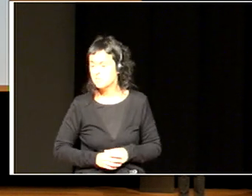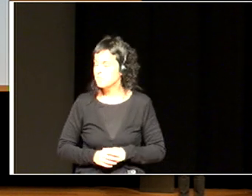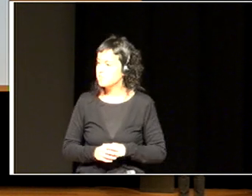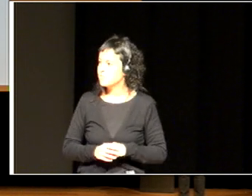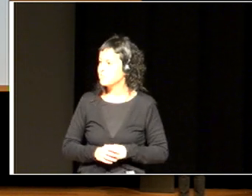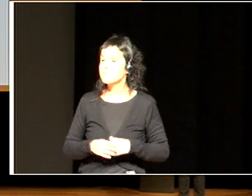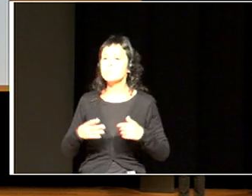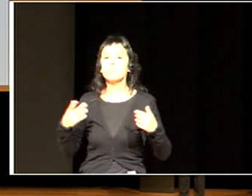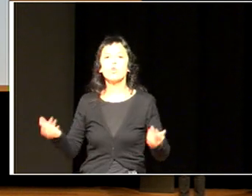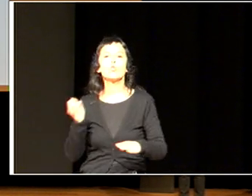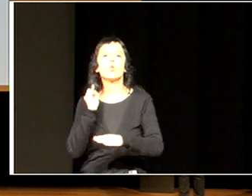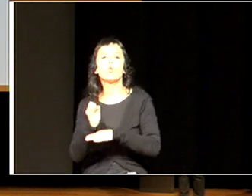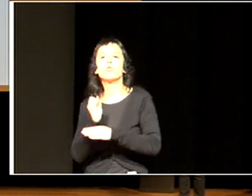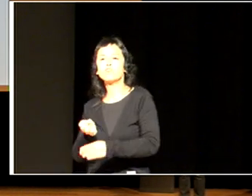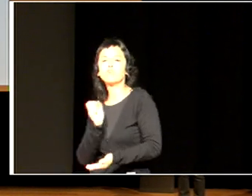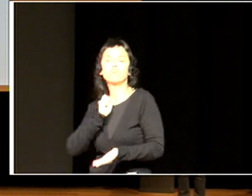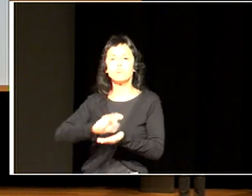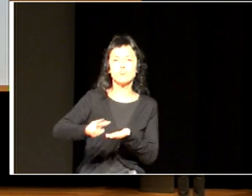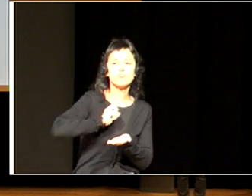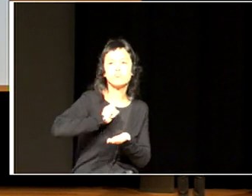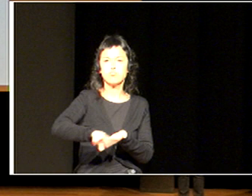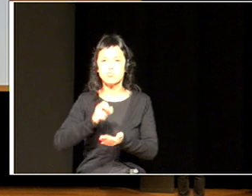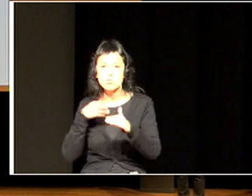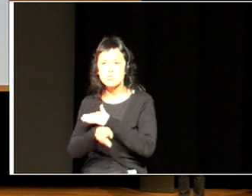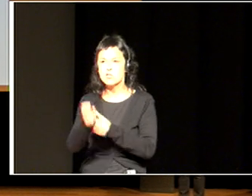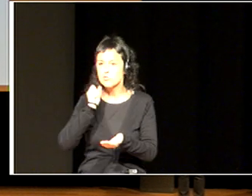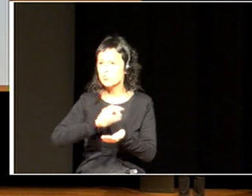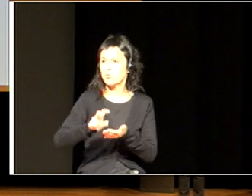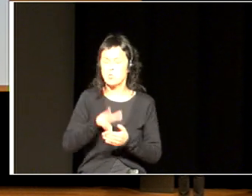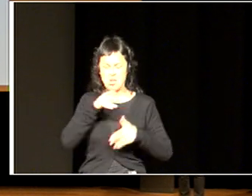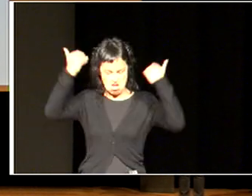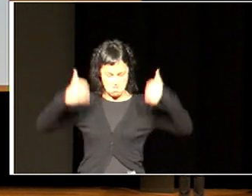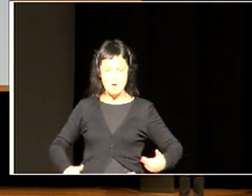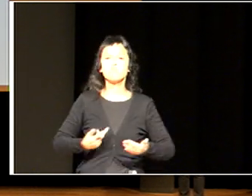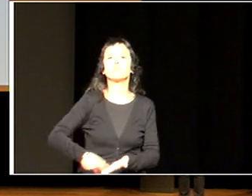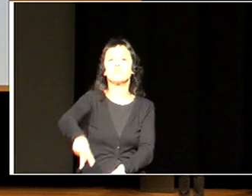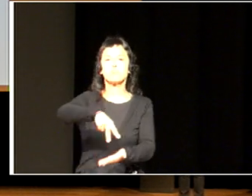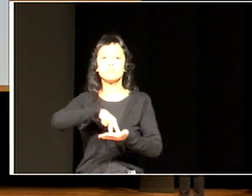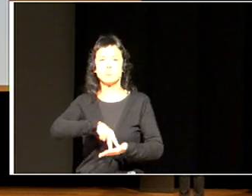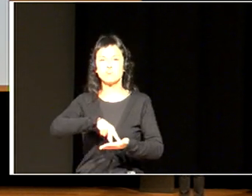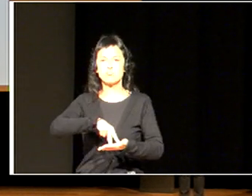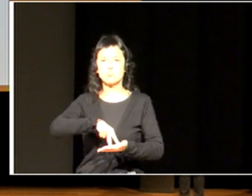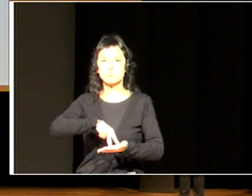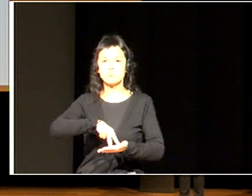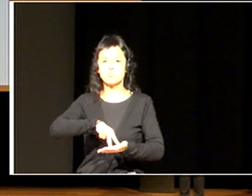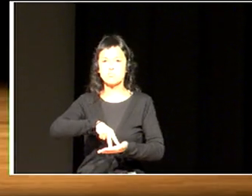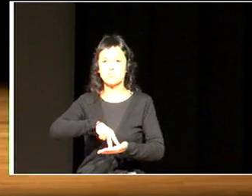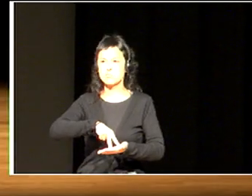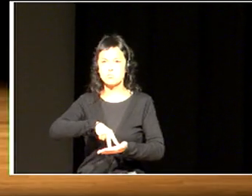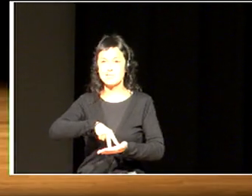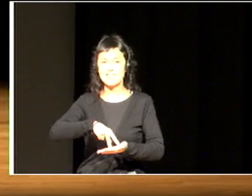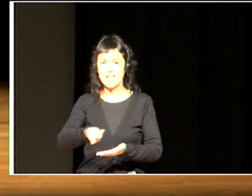tú entras por instituto de pisa fuerte aquí estoy yo porque ya está y ahí voy y ya no te